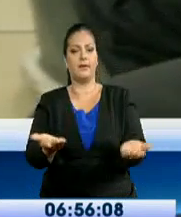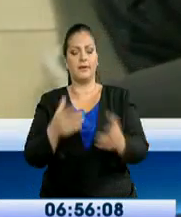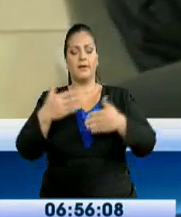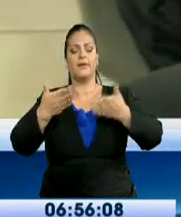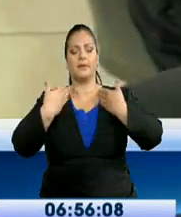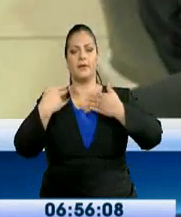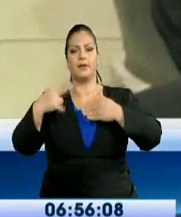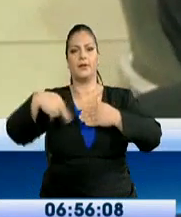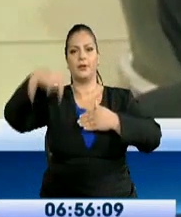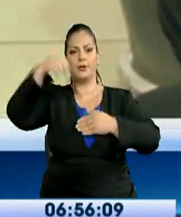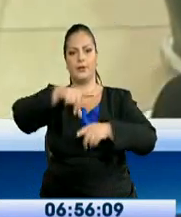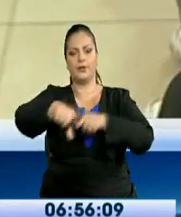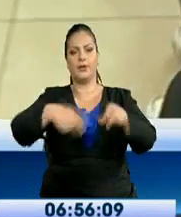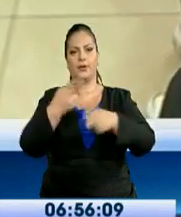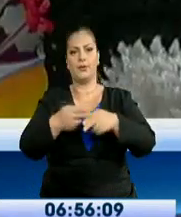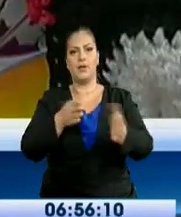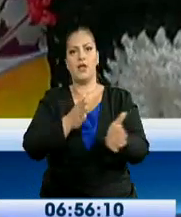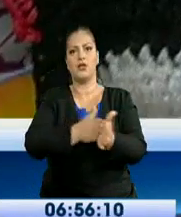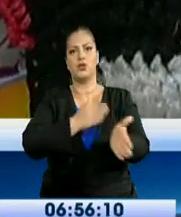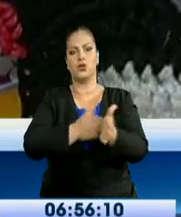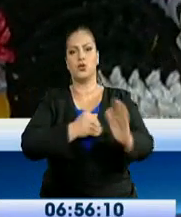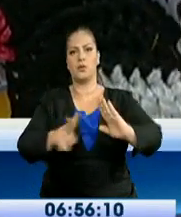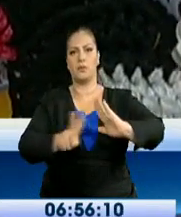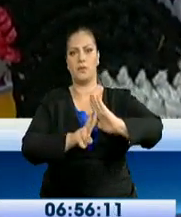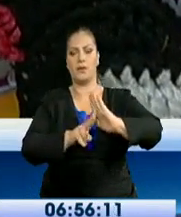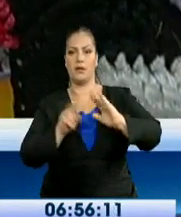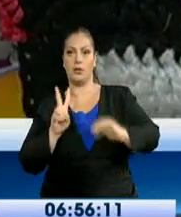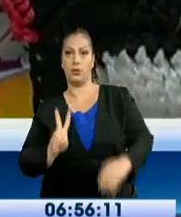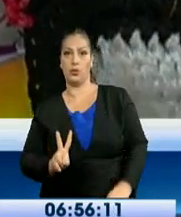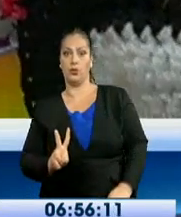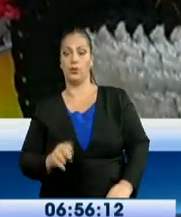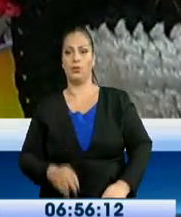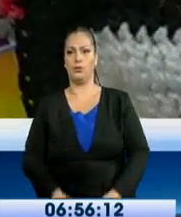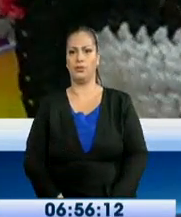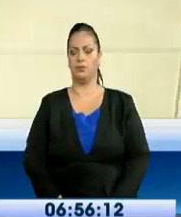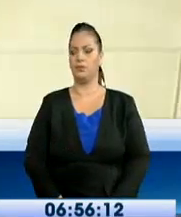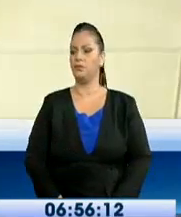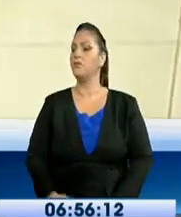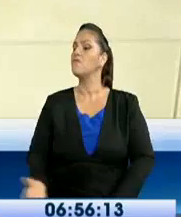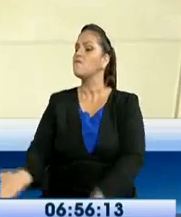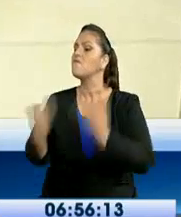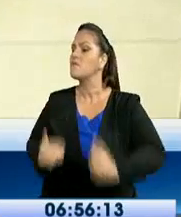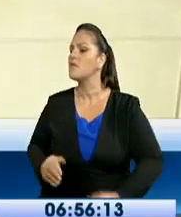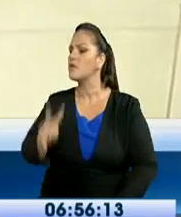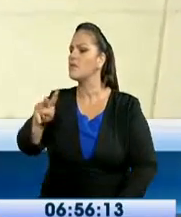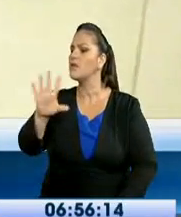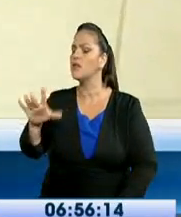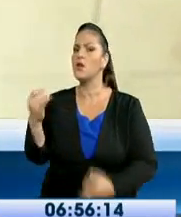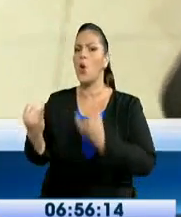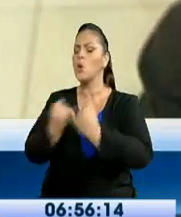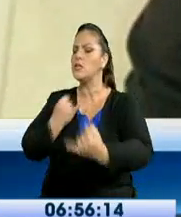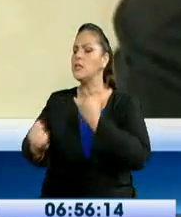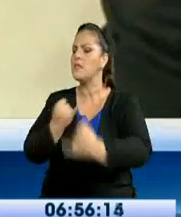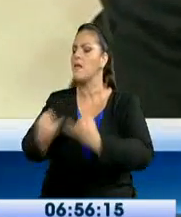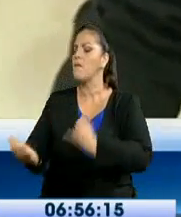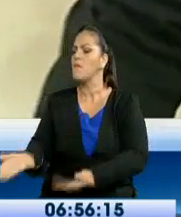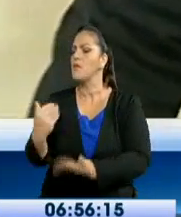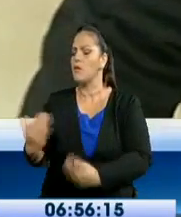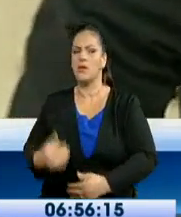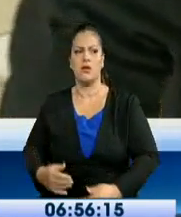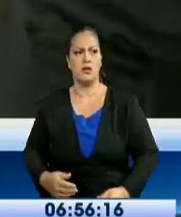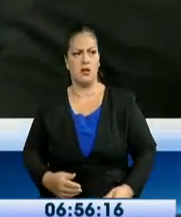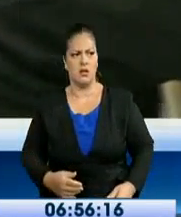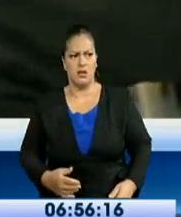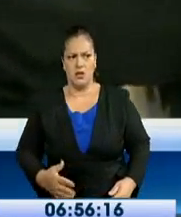en el noroeste de Guayaquil. Él le pidió 25 centavos, dice que le dio, y a lo que él se va a sacar la plata